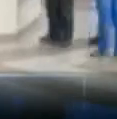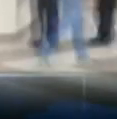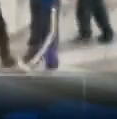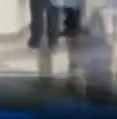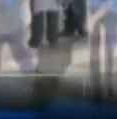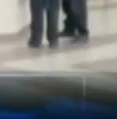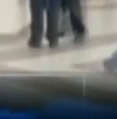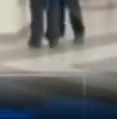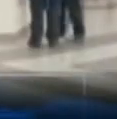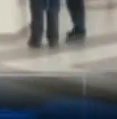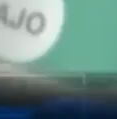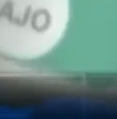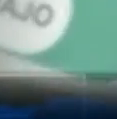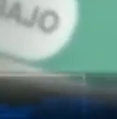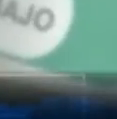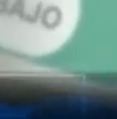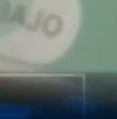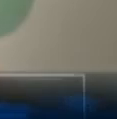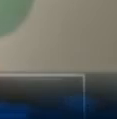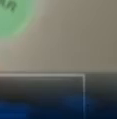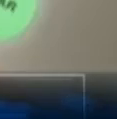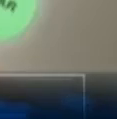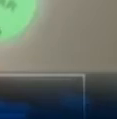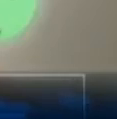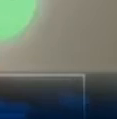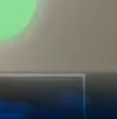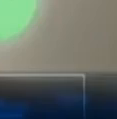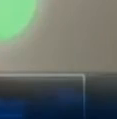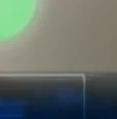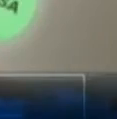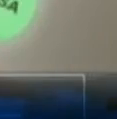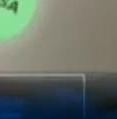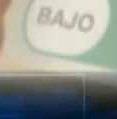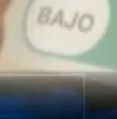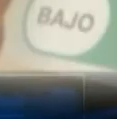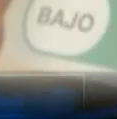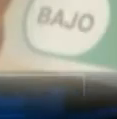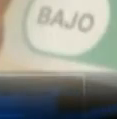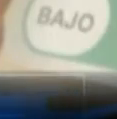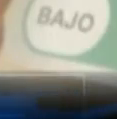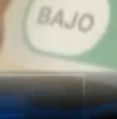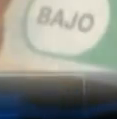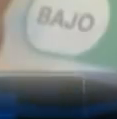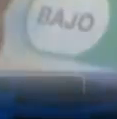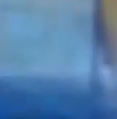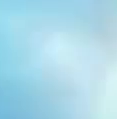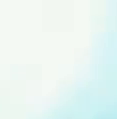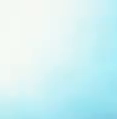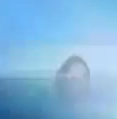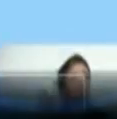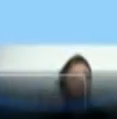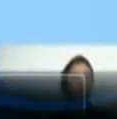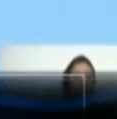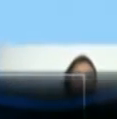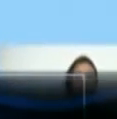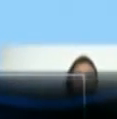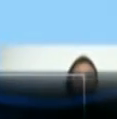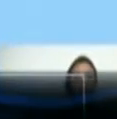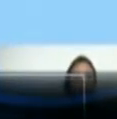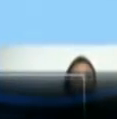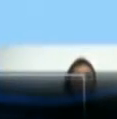Políticas públicas sanitarias adoptadas en el Ecuador son reconocidas por la Organización Mundial de la Salud.